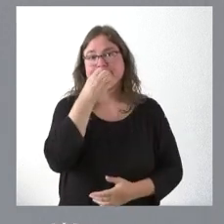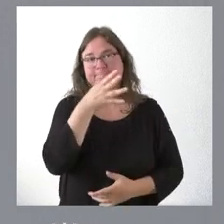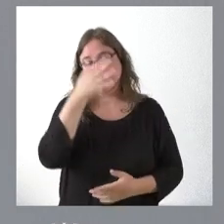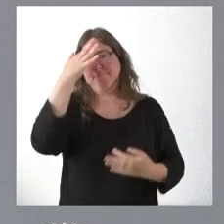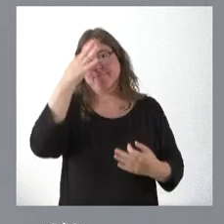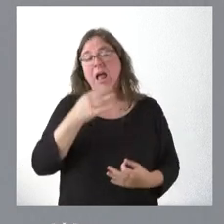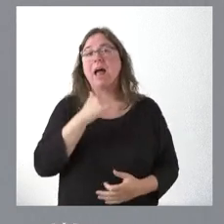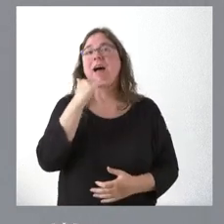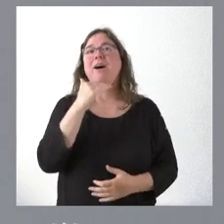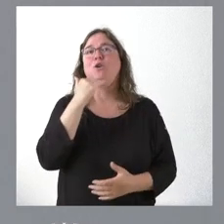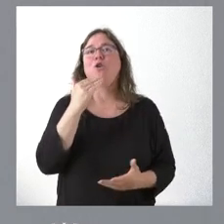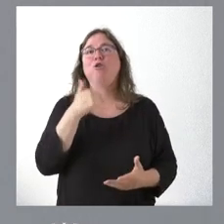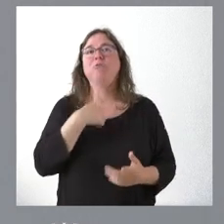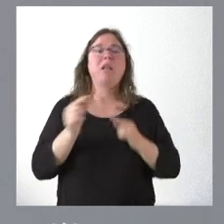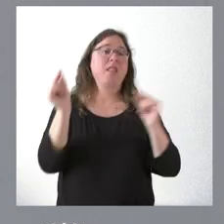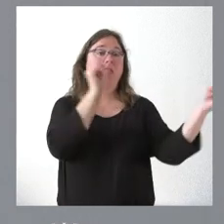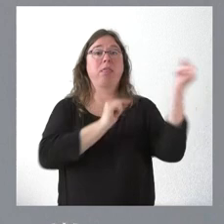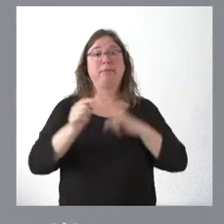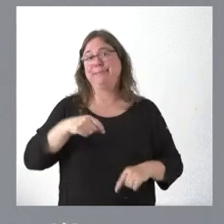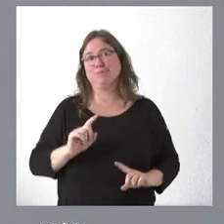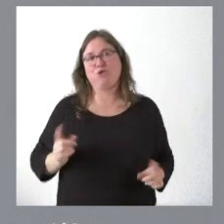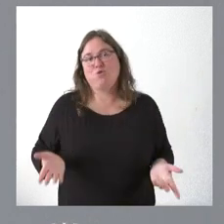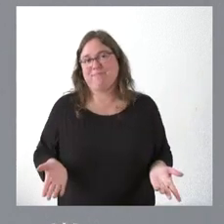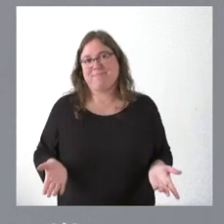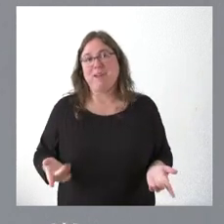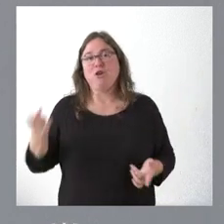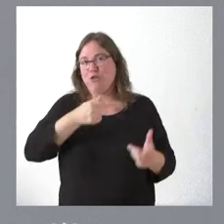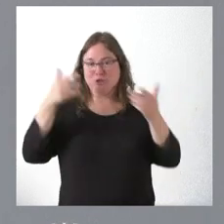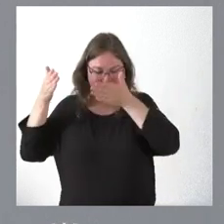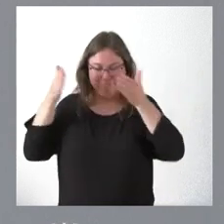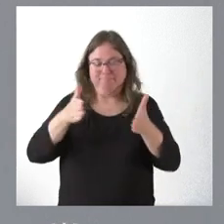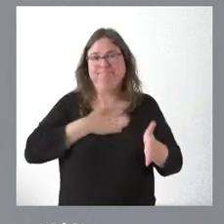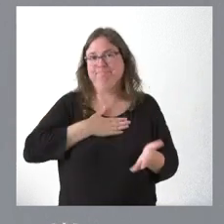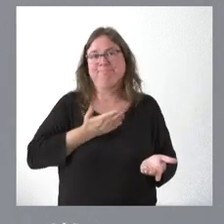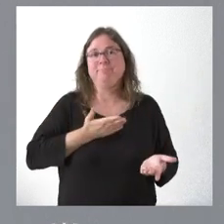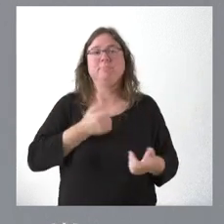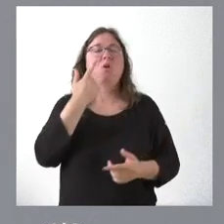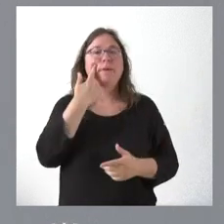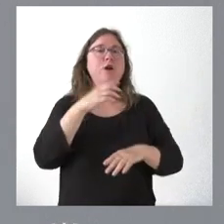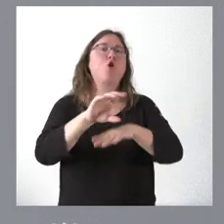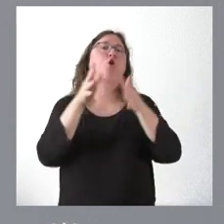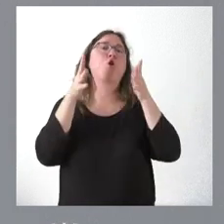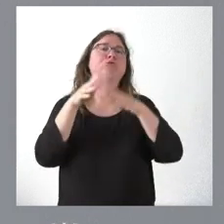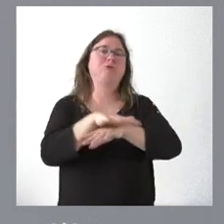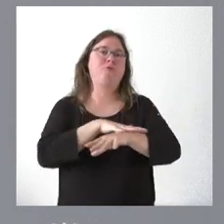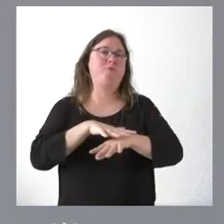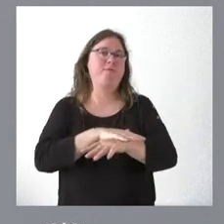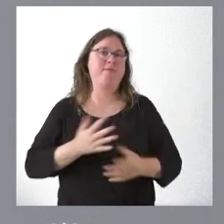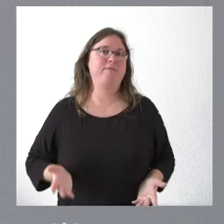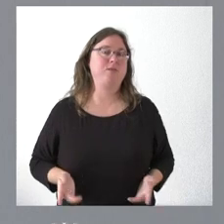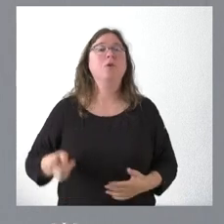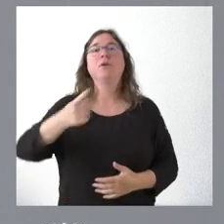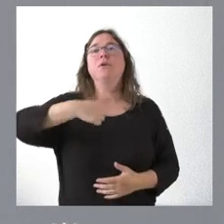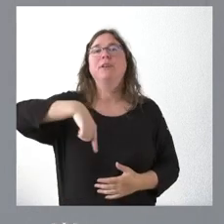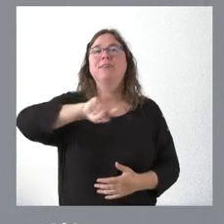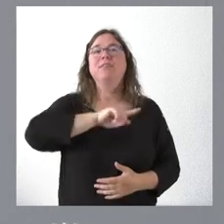no es algo que hemos debatido hoy porque nosotros estamos a lo que estamos, y hoy lo han visto en el Consejo de Gobierno. Nosotros no estamos a